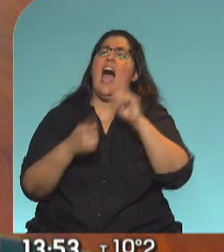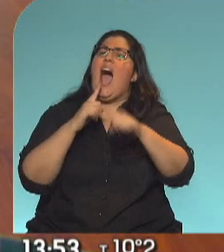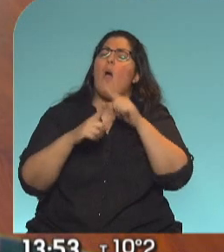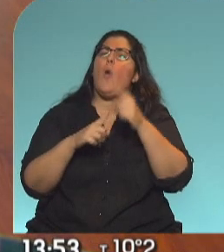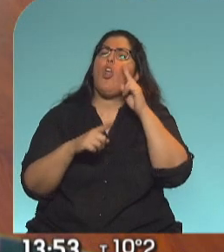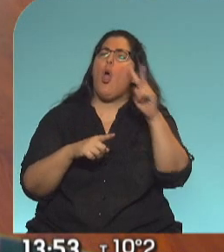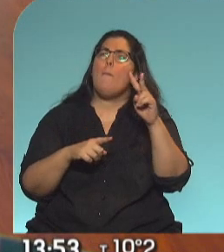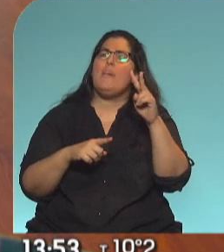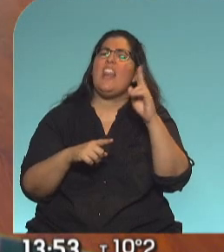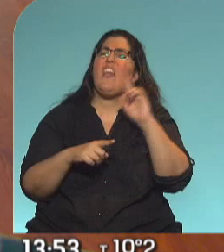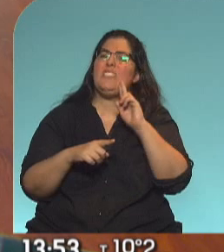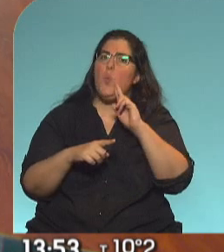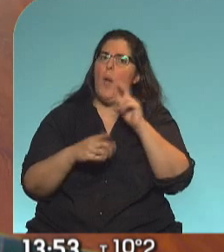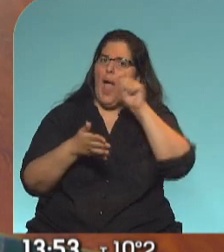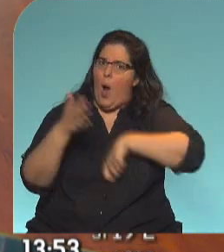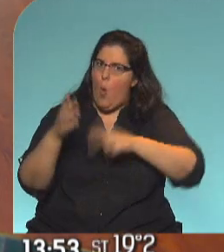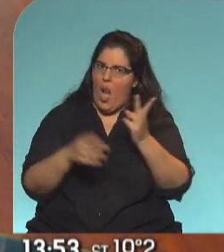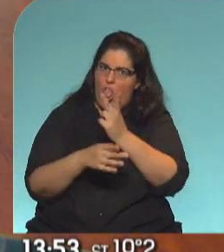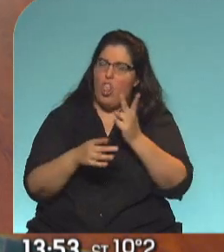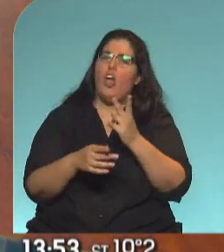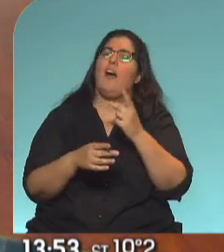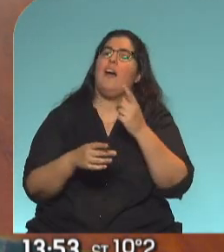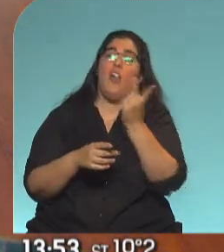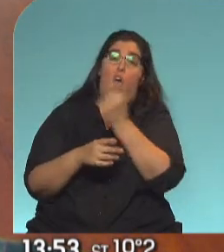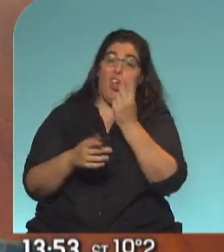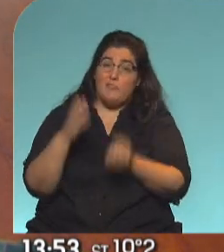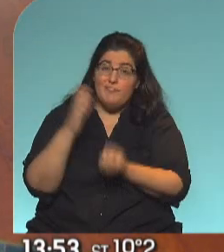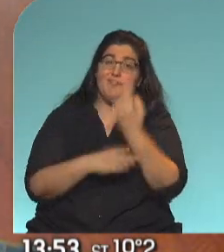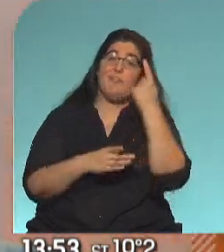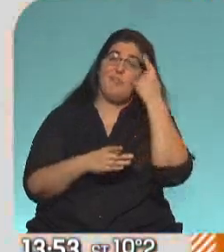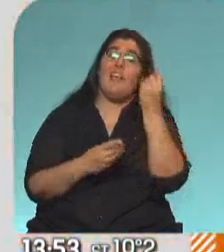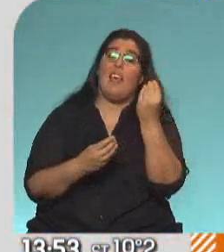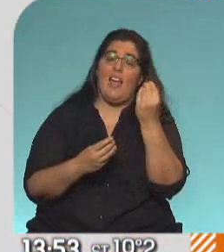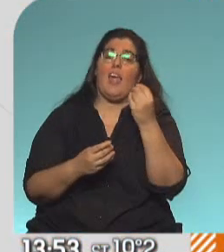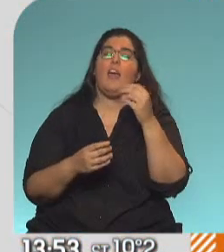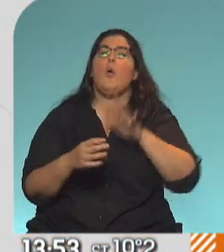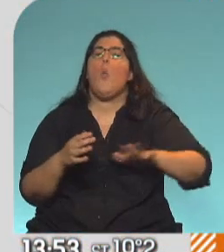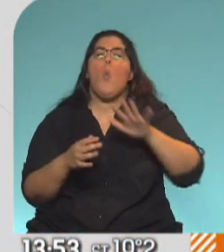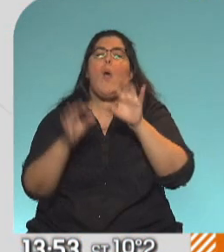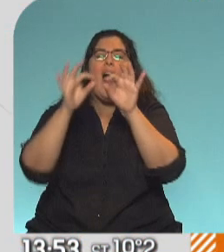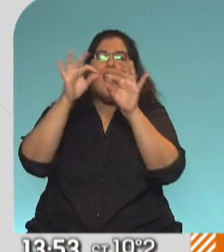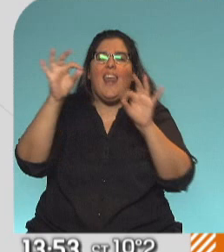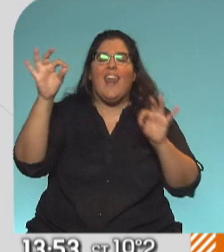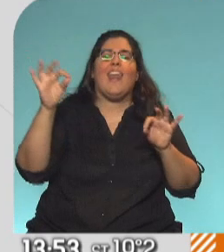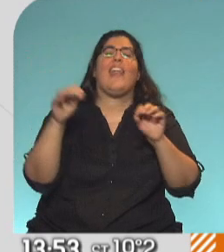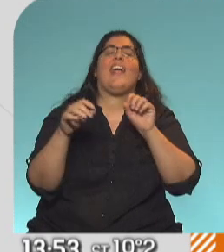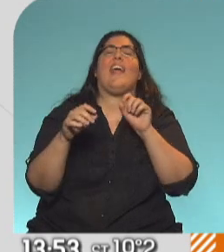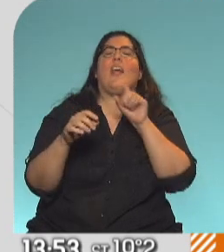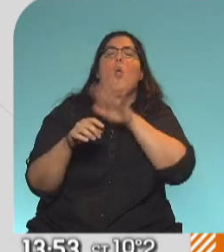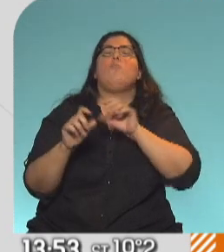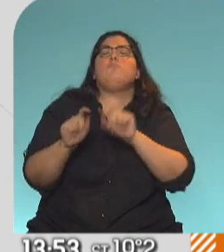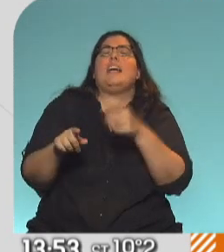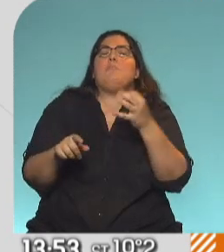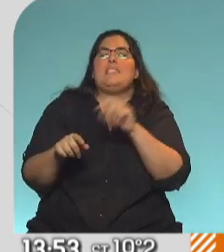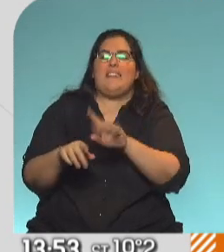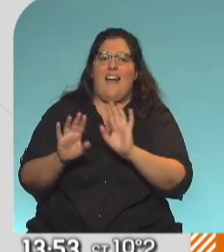año 2019, donde lo que crearon entre ambos países es un acuerdo de una zona económicamente me voy a mover, si exclusiva. me permite el